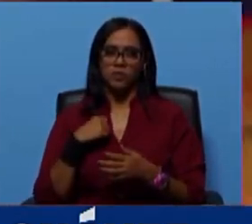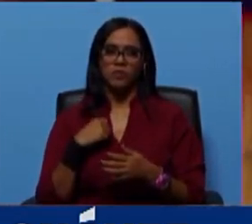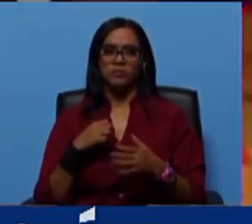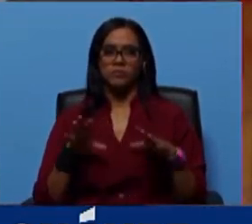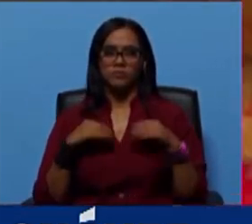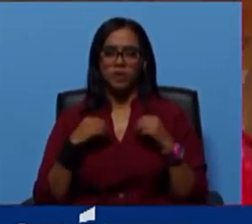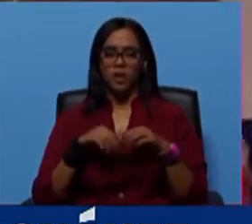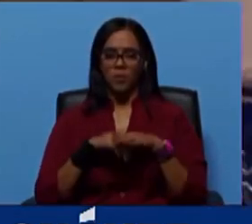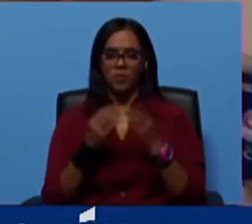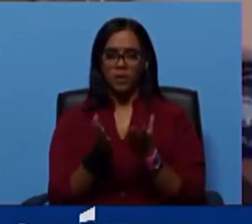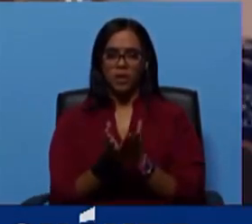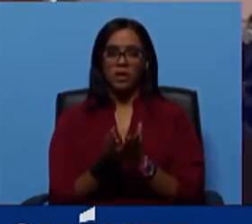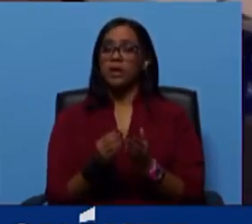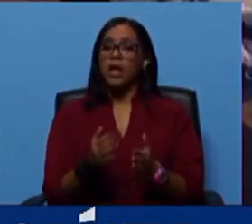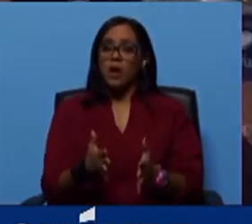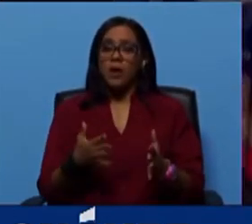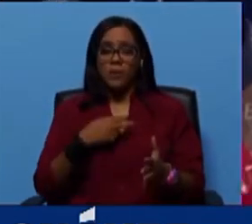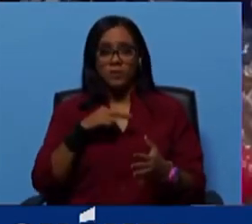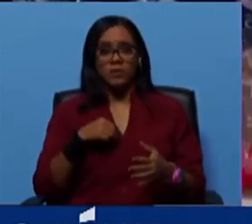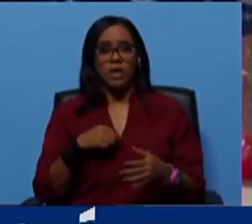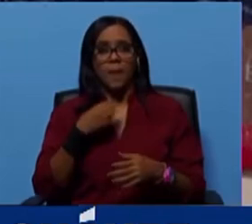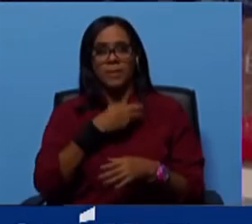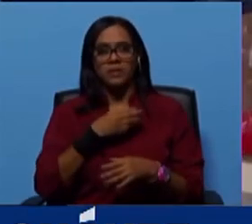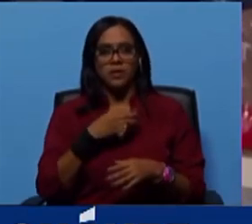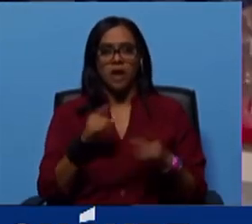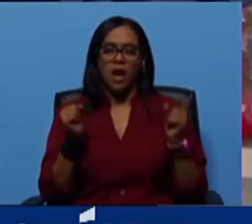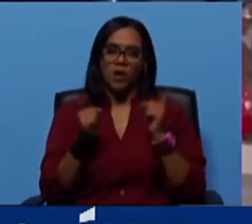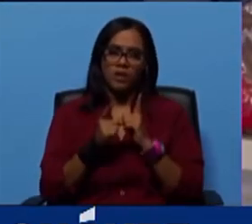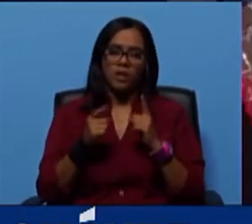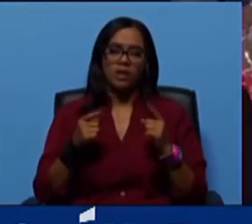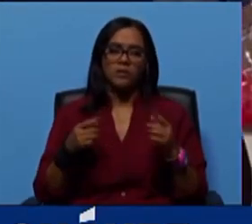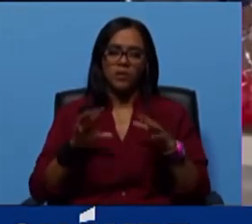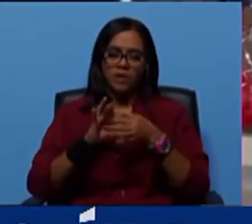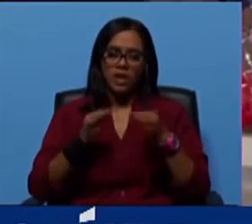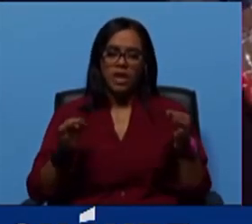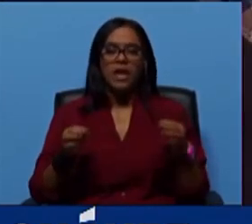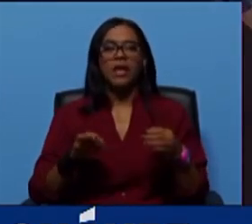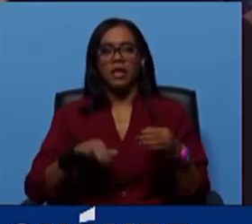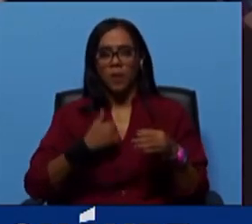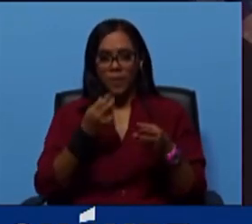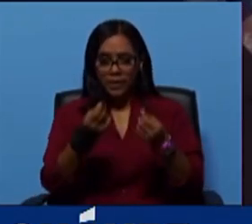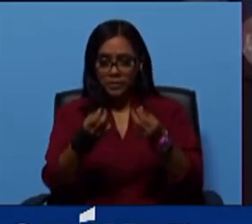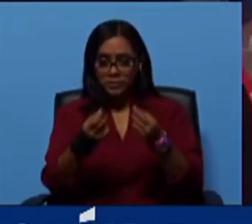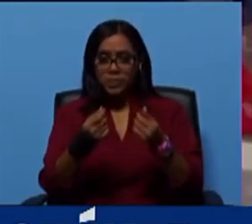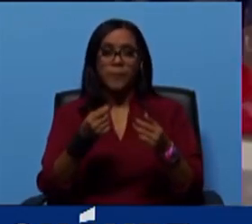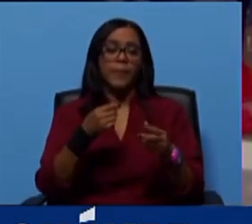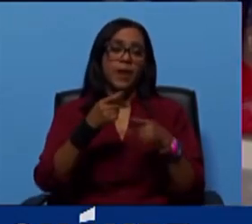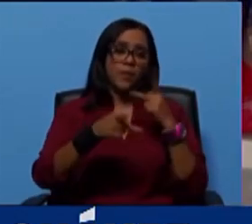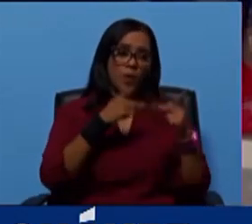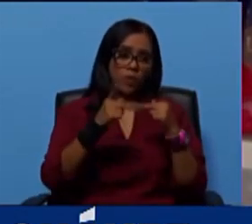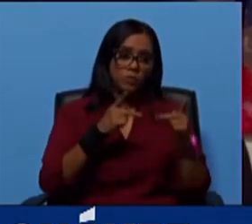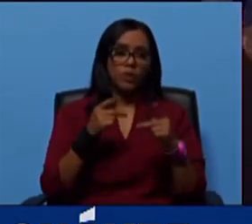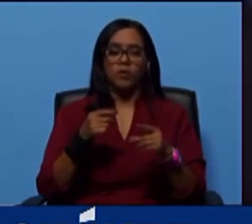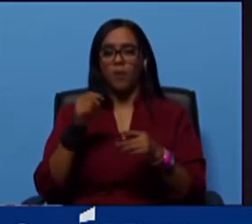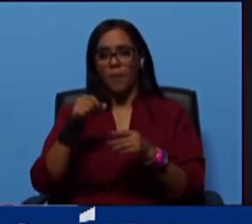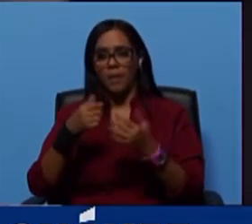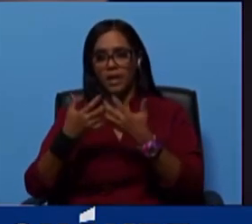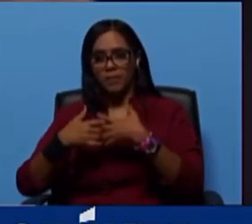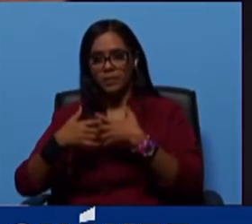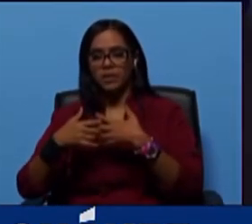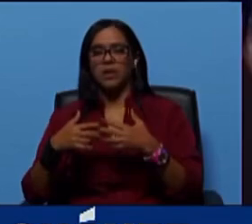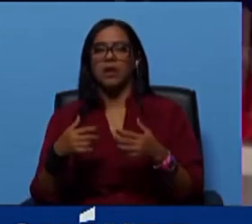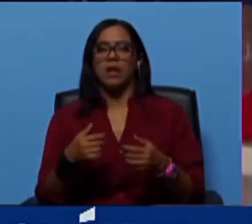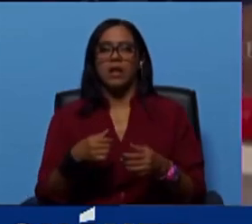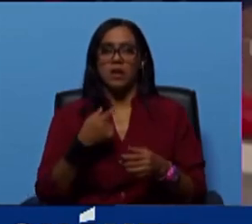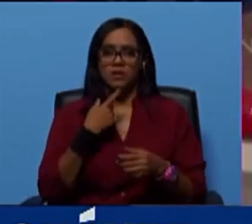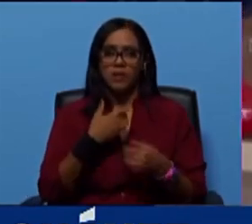a nivel mundial. ¿Qué logramos nosotros con esta gran misión? Acortar todas esas cadenas y que sea rentable tanto para el productor como para el bodeguero. Fíjate, el presidente